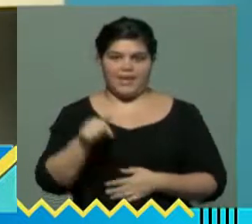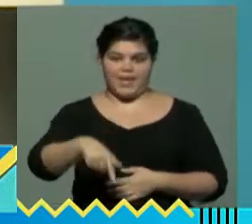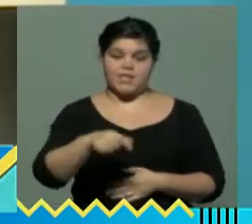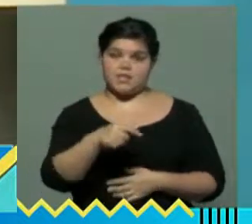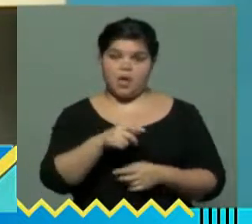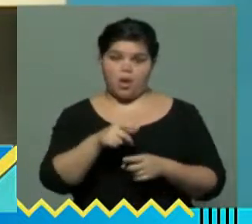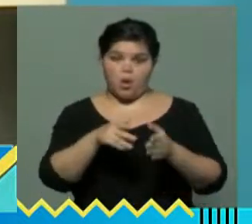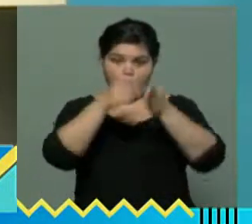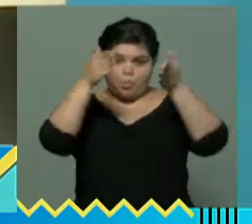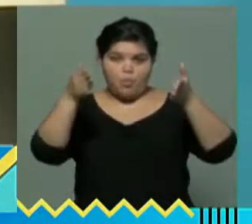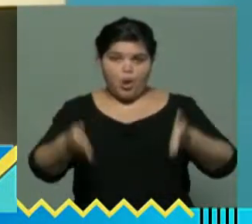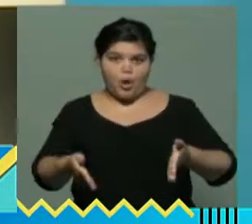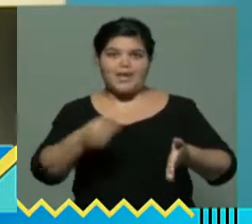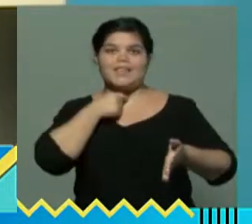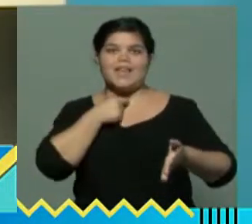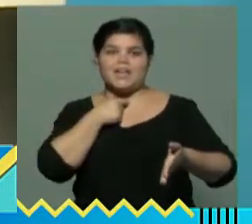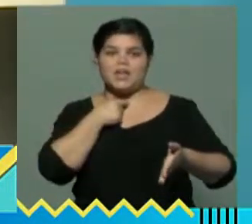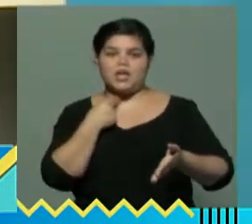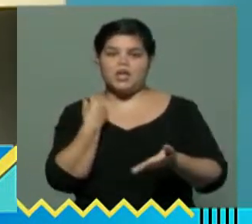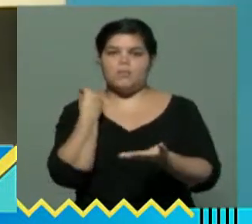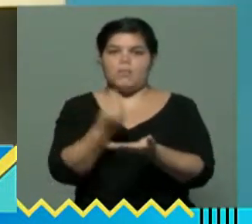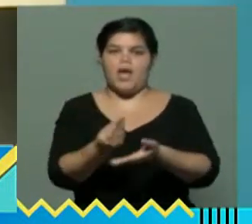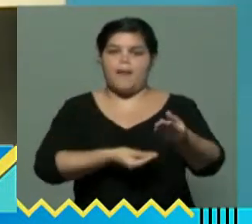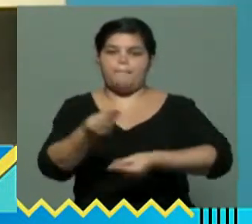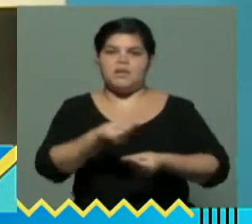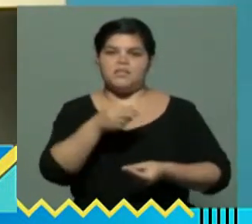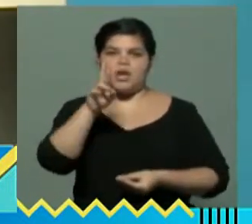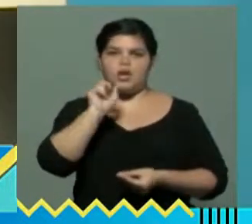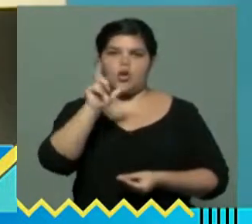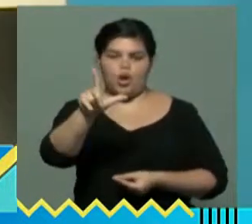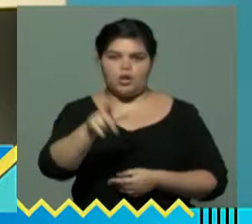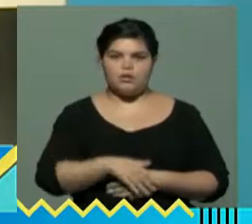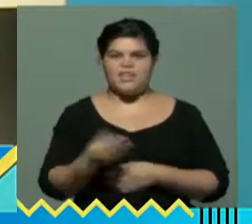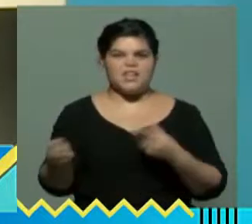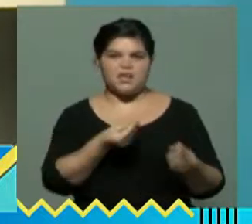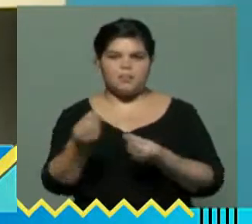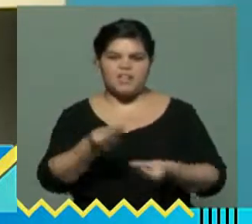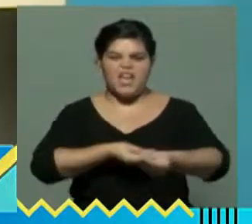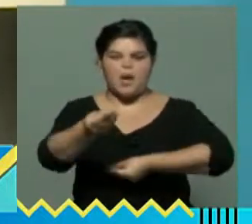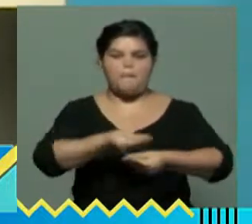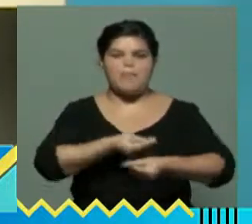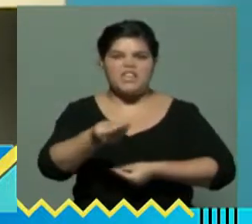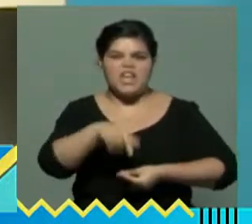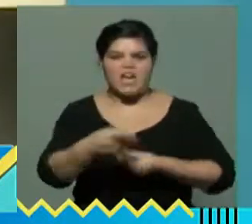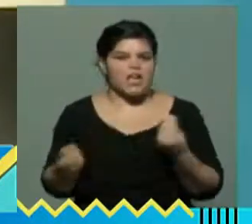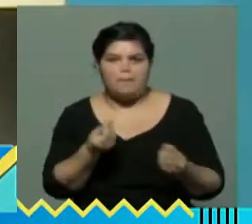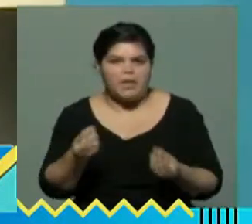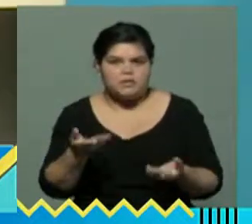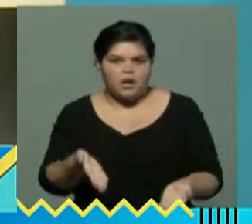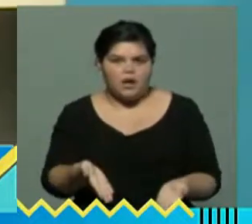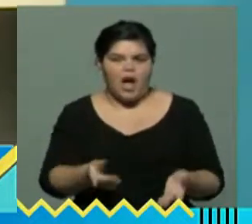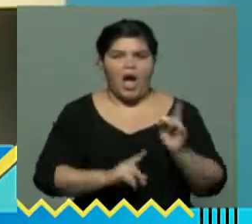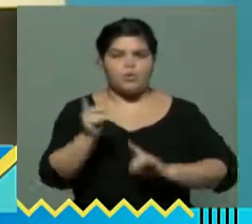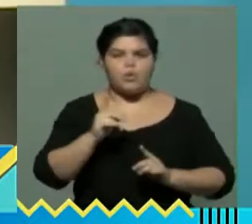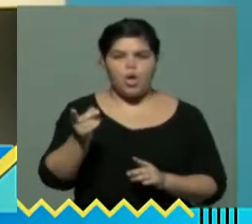sin olvidarnos acerca del rol de la empresa. ¿Qué sucede con los empresarios? De alguna forma podemos decir que abusan de estas